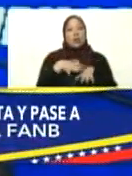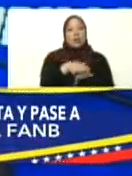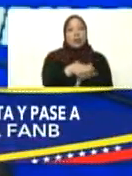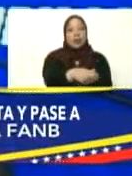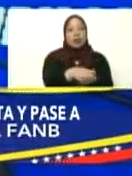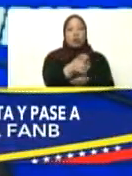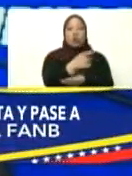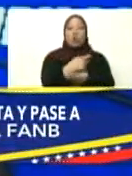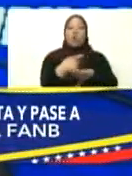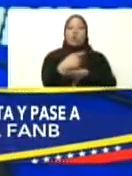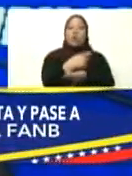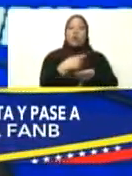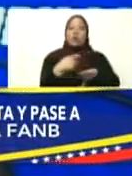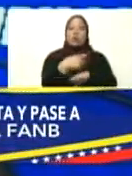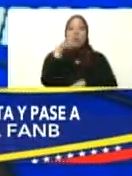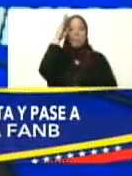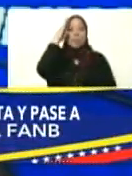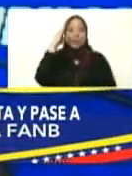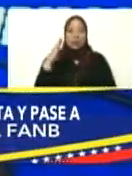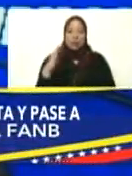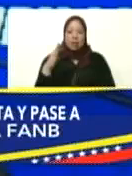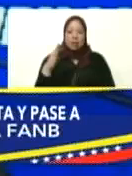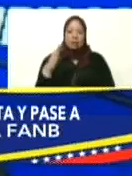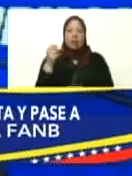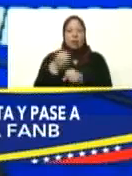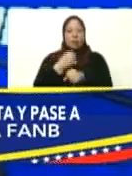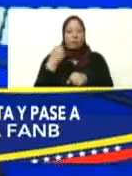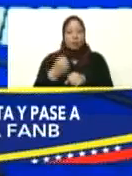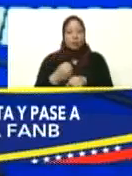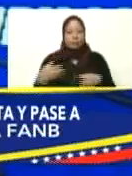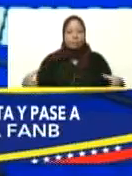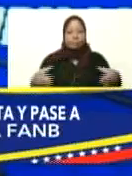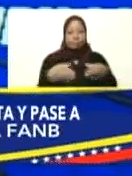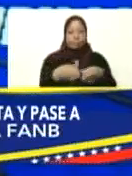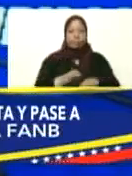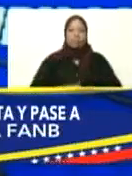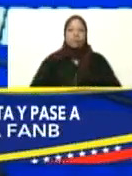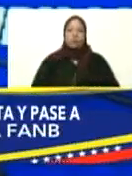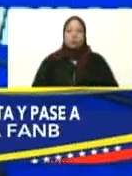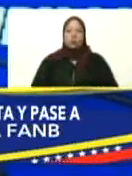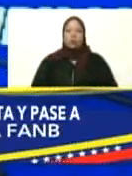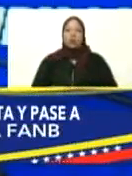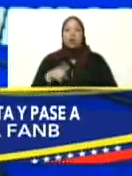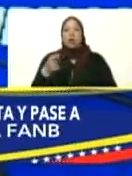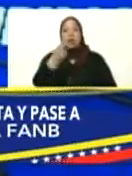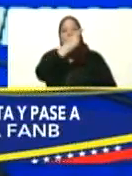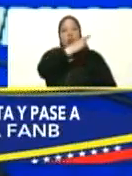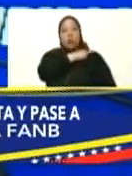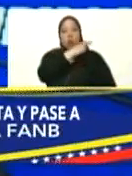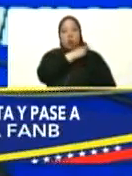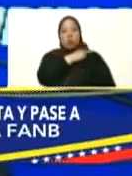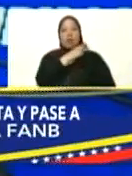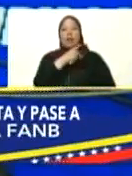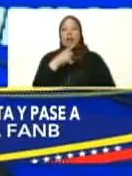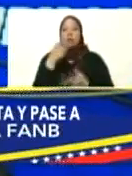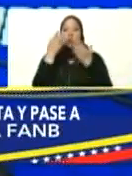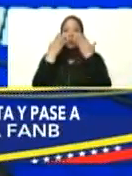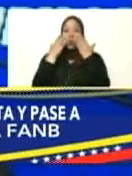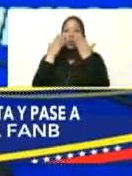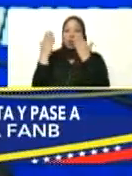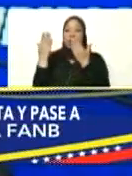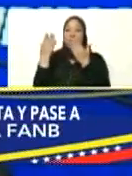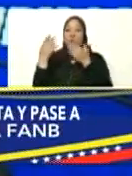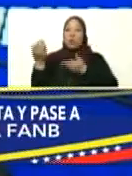Mayor Superior de la Fuerza Armada Nacional Bolivariana. General en jefe Gustavo González López, director